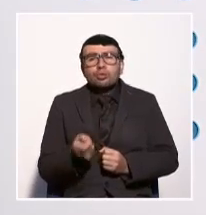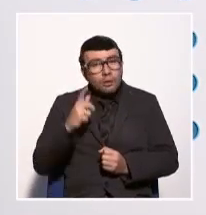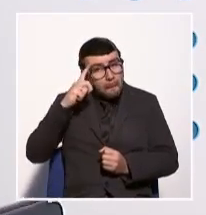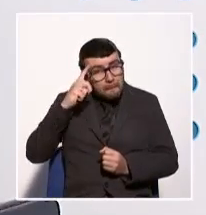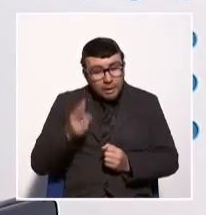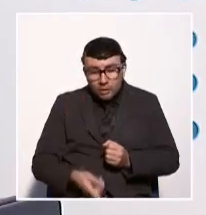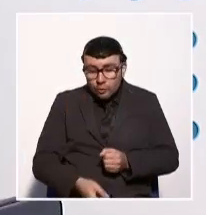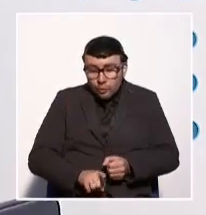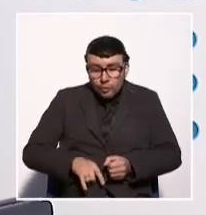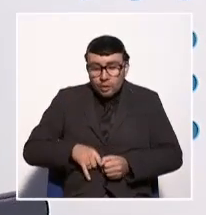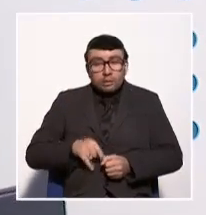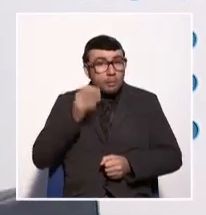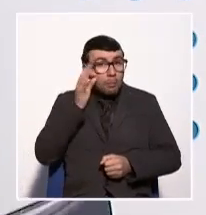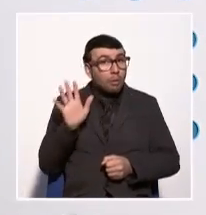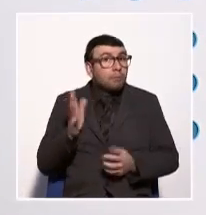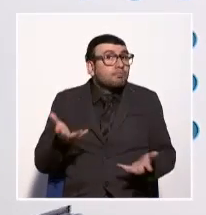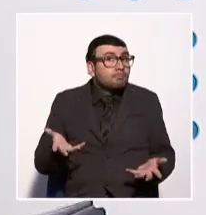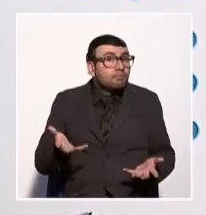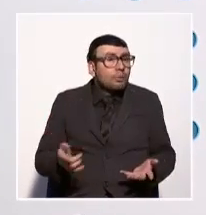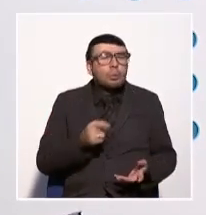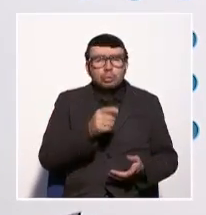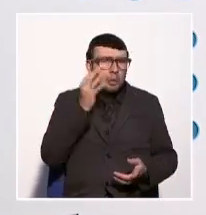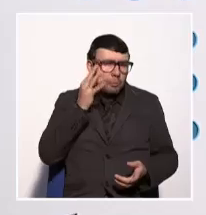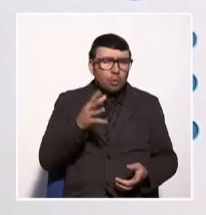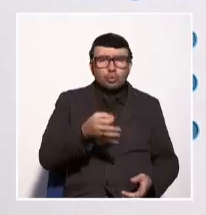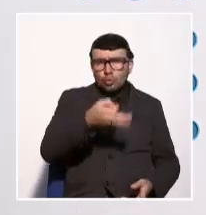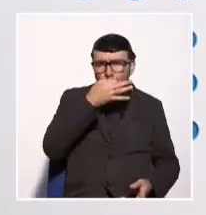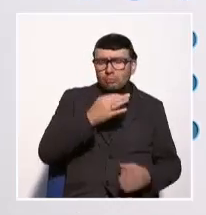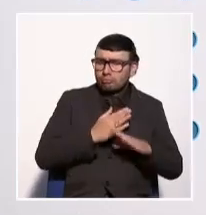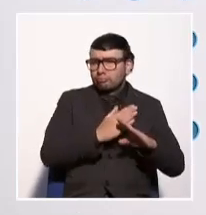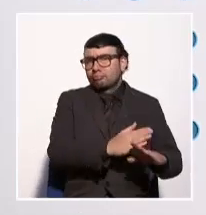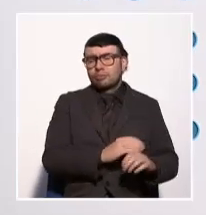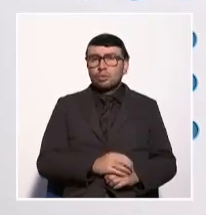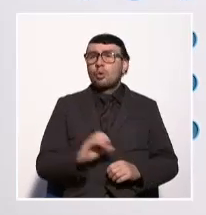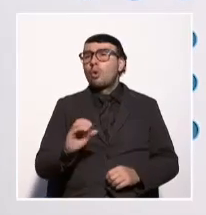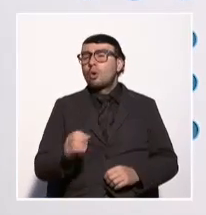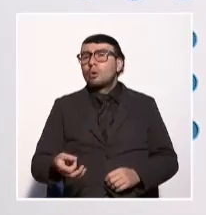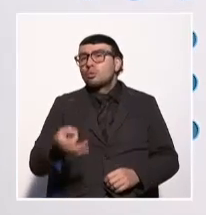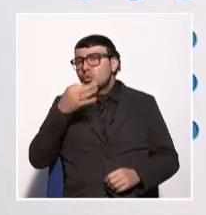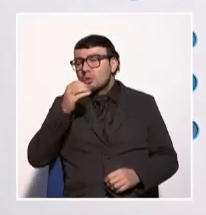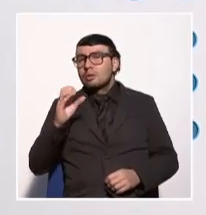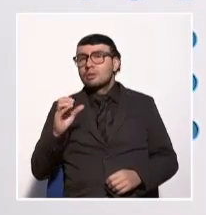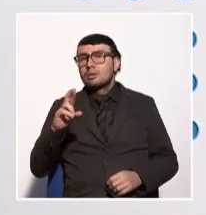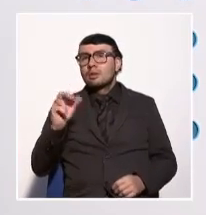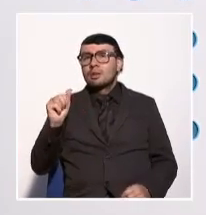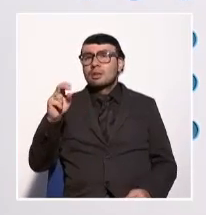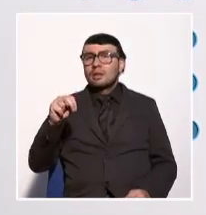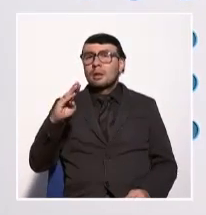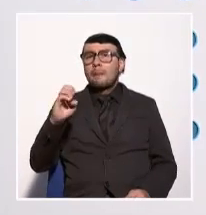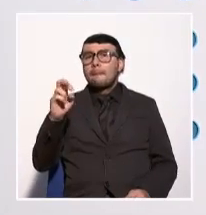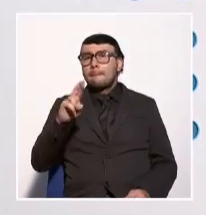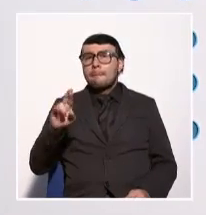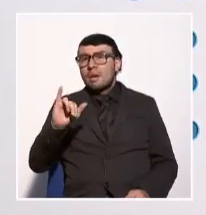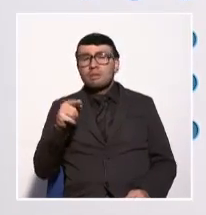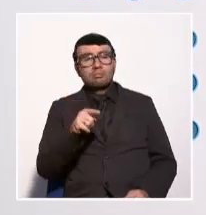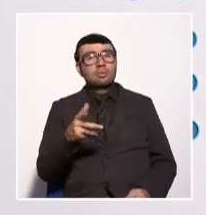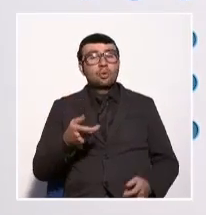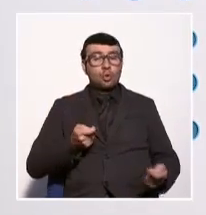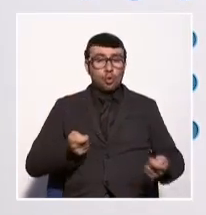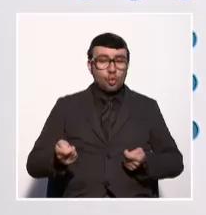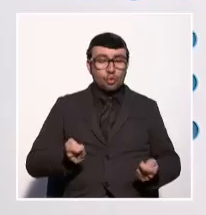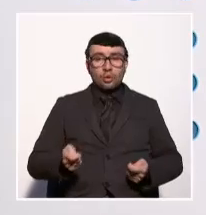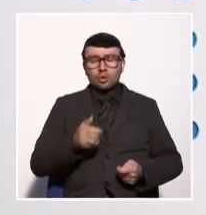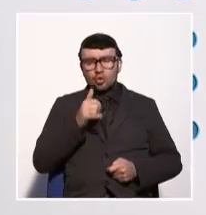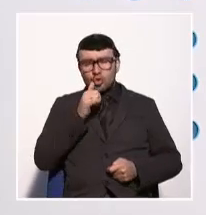claro usted es para un antibiótico y cranberry muchas cosas pero si no le limpia bien ese poco ahí si no le controla lo de la